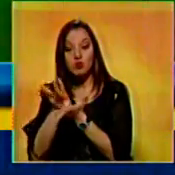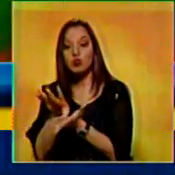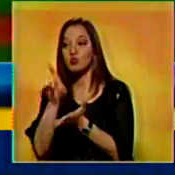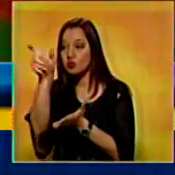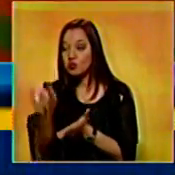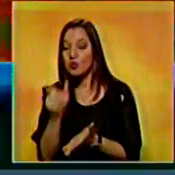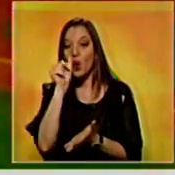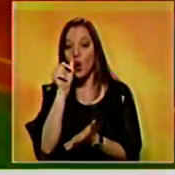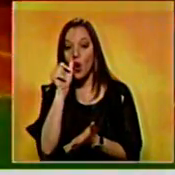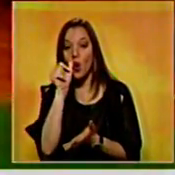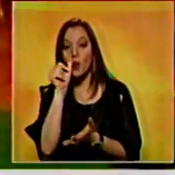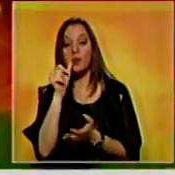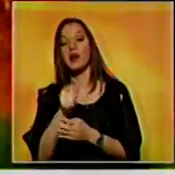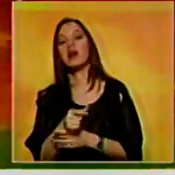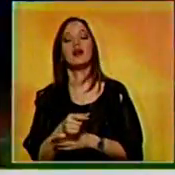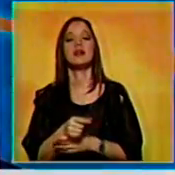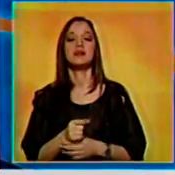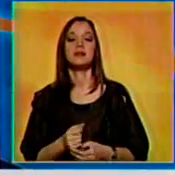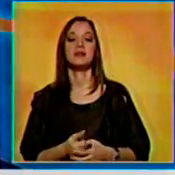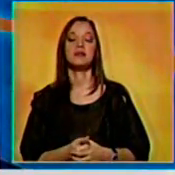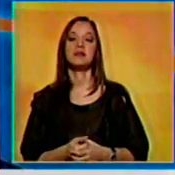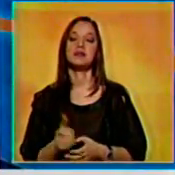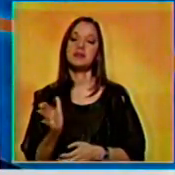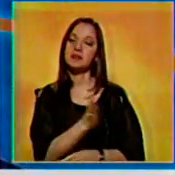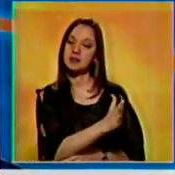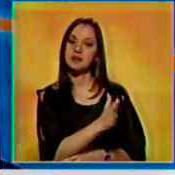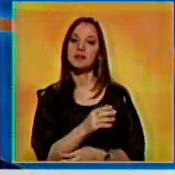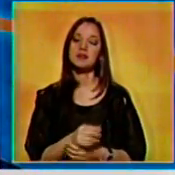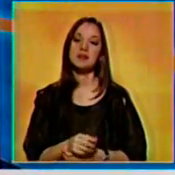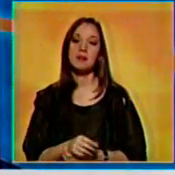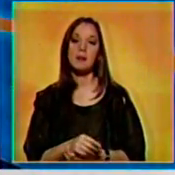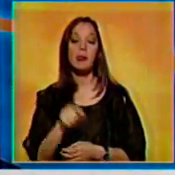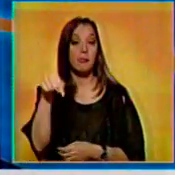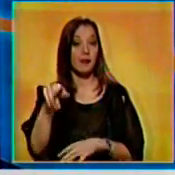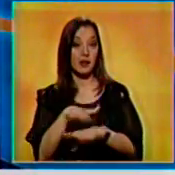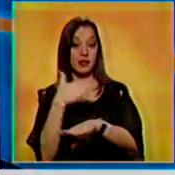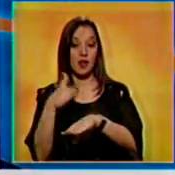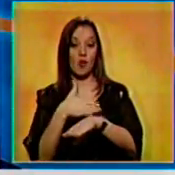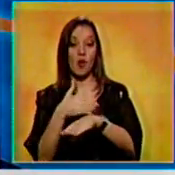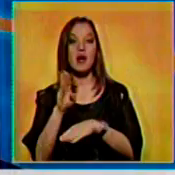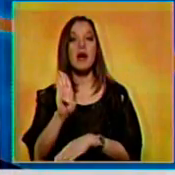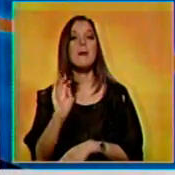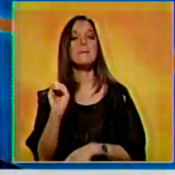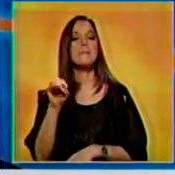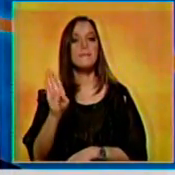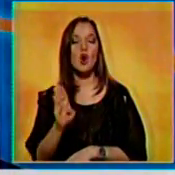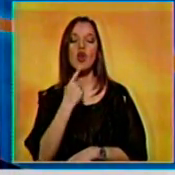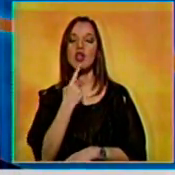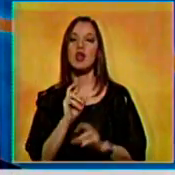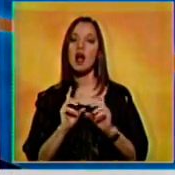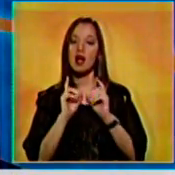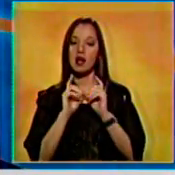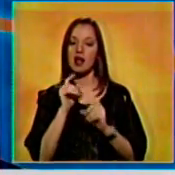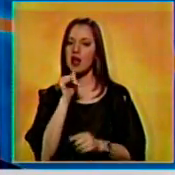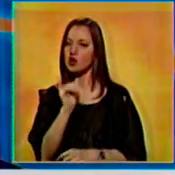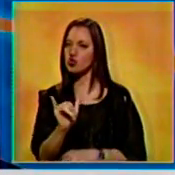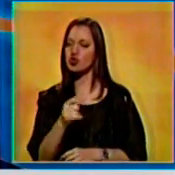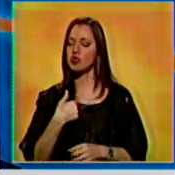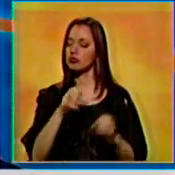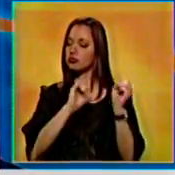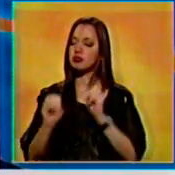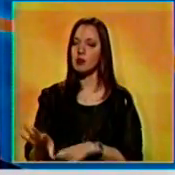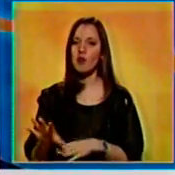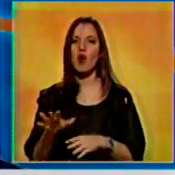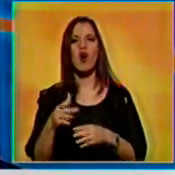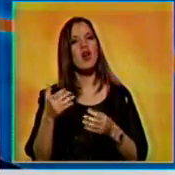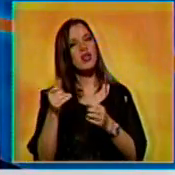su estreno como manager de los Tiburones. Y en más de nuestra pelota, les contamos que este jueves Bob Abreu anunció que se retirará al final de la temporada. Tony